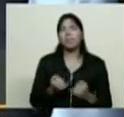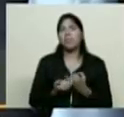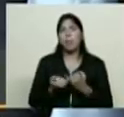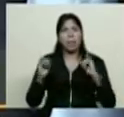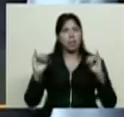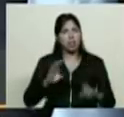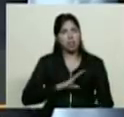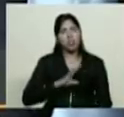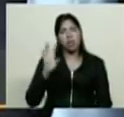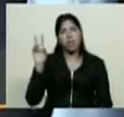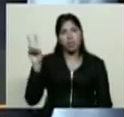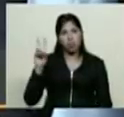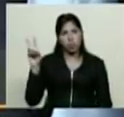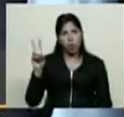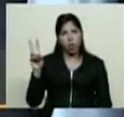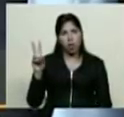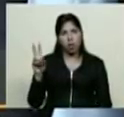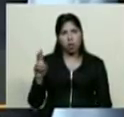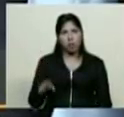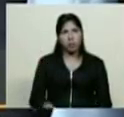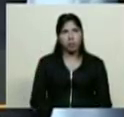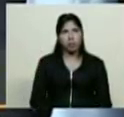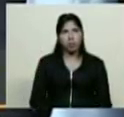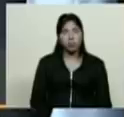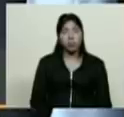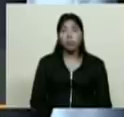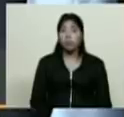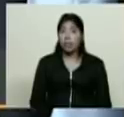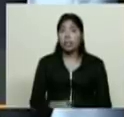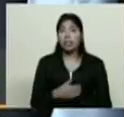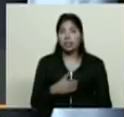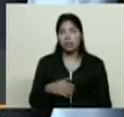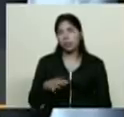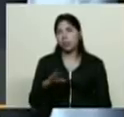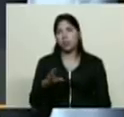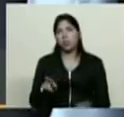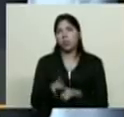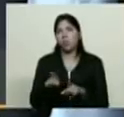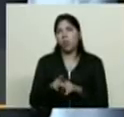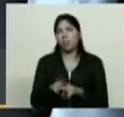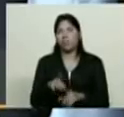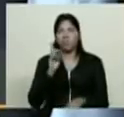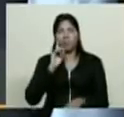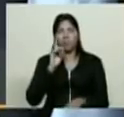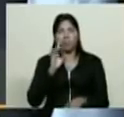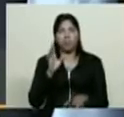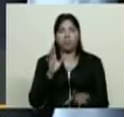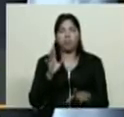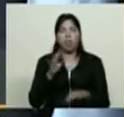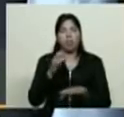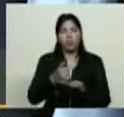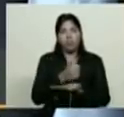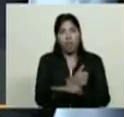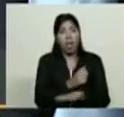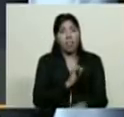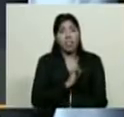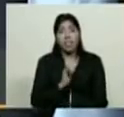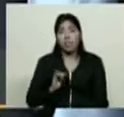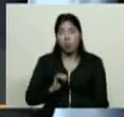bajo el disfraz de sanciones individuales se está atacando a los poderes públicos del